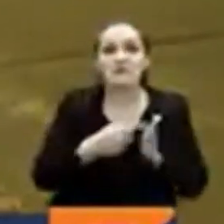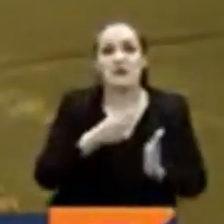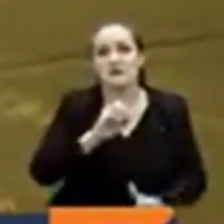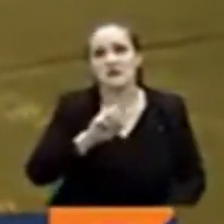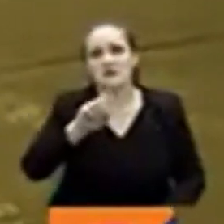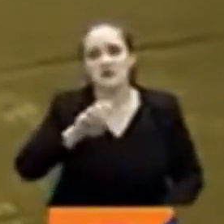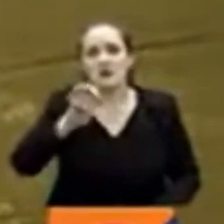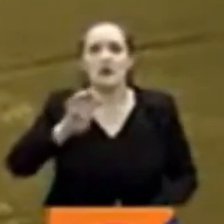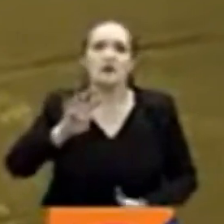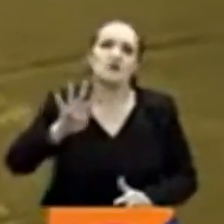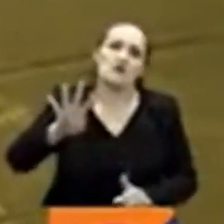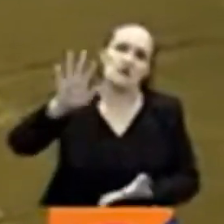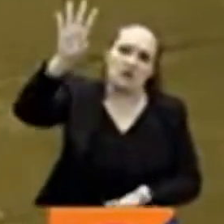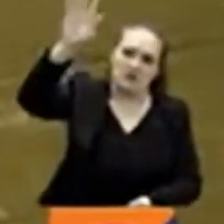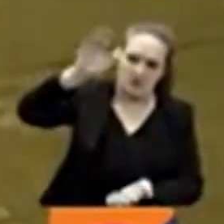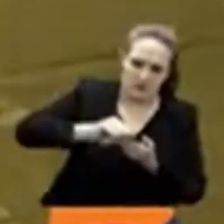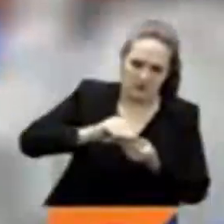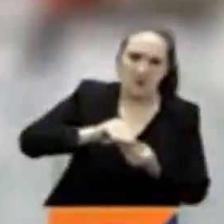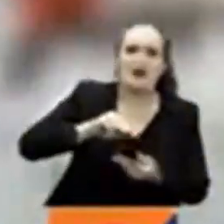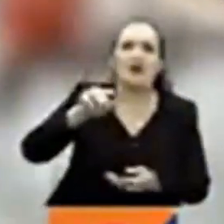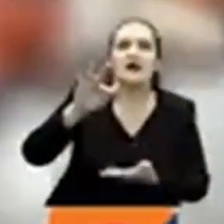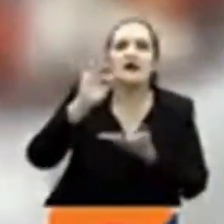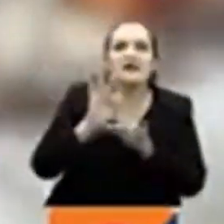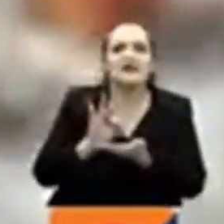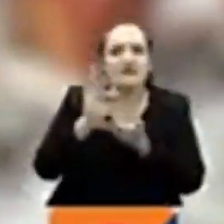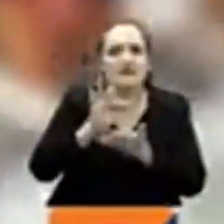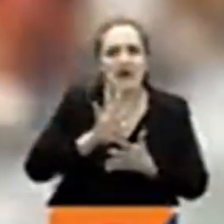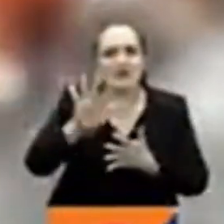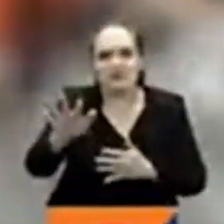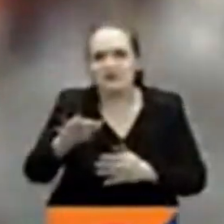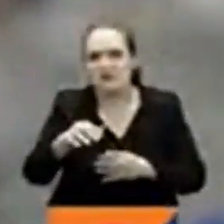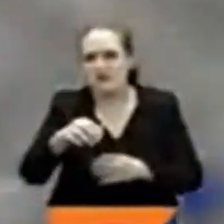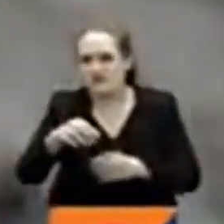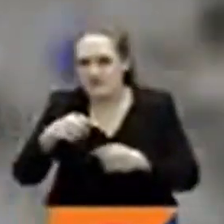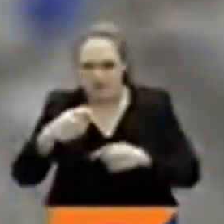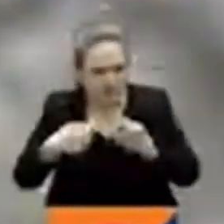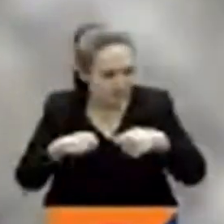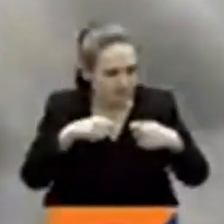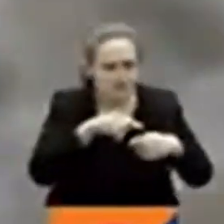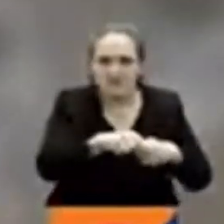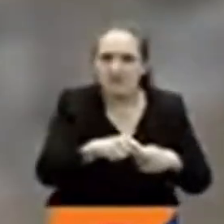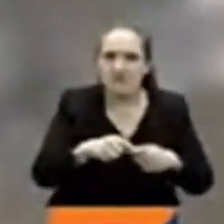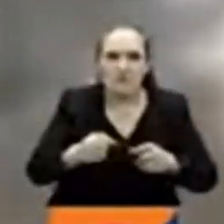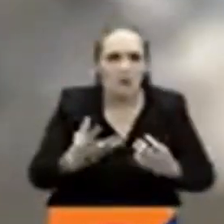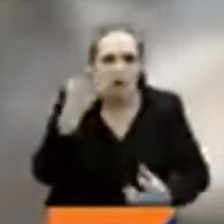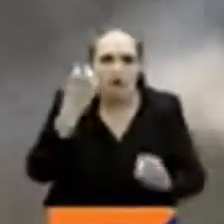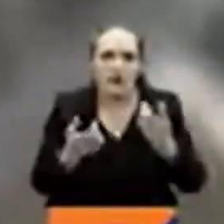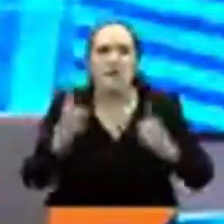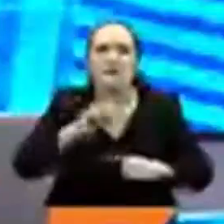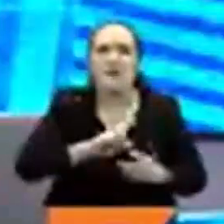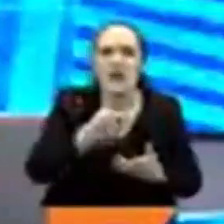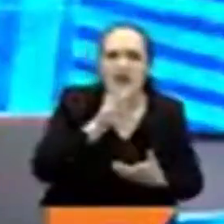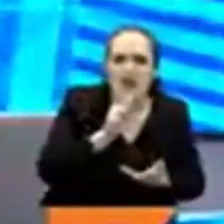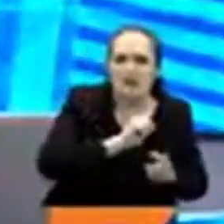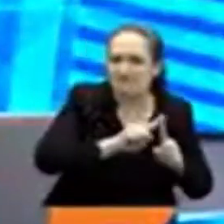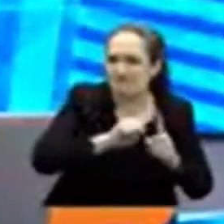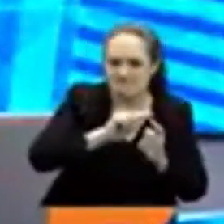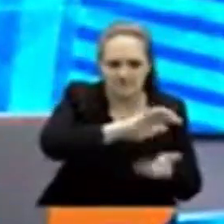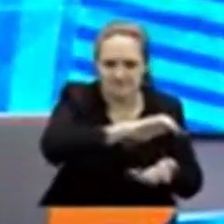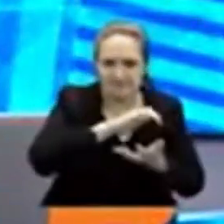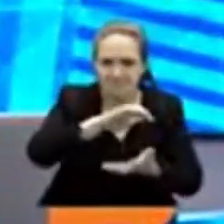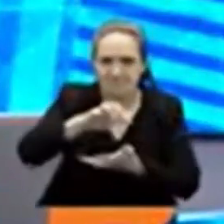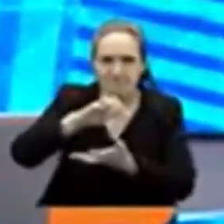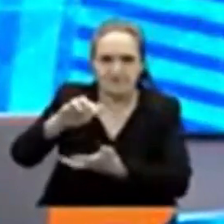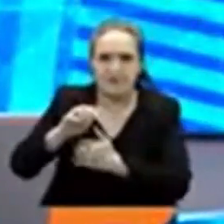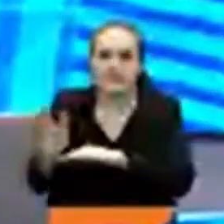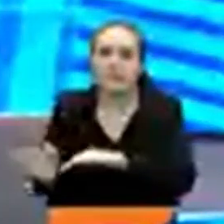total de 5 toneladas durante este mes e igualmente más de 3.000 botellas de licor adulterado o de contrabando. Y en medio